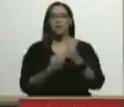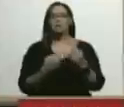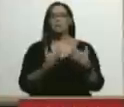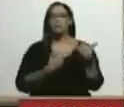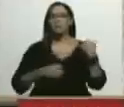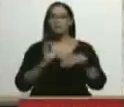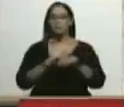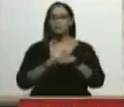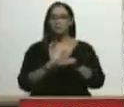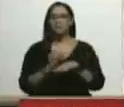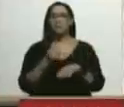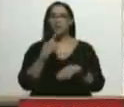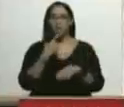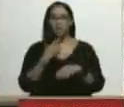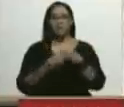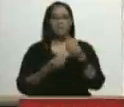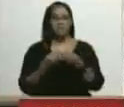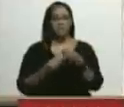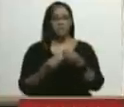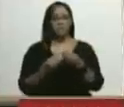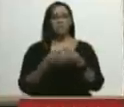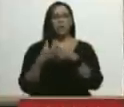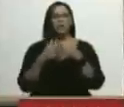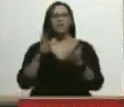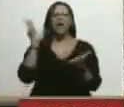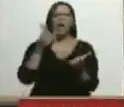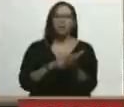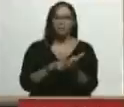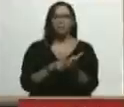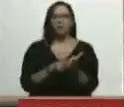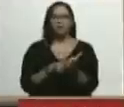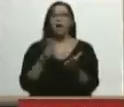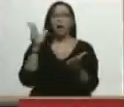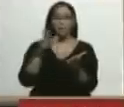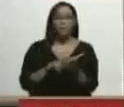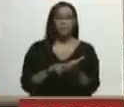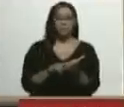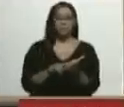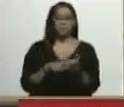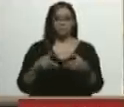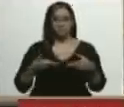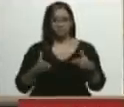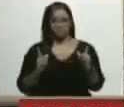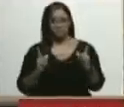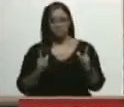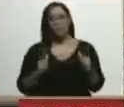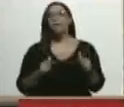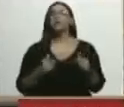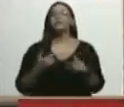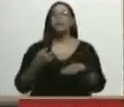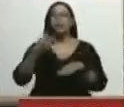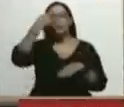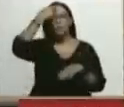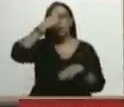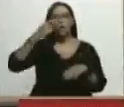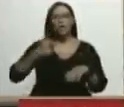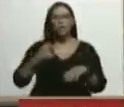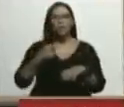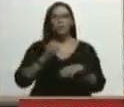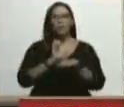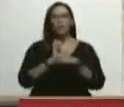lazo Está autorizado por los Estados Unidos autorizado manera que si el pueblo allí sale a protestar